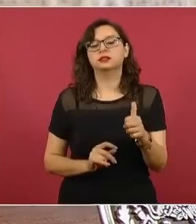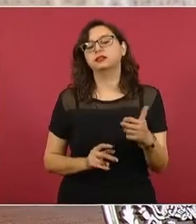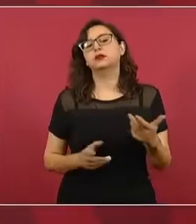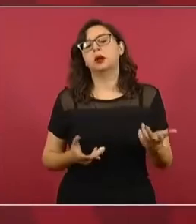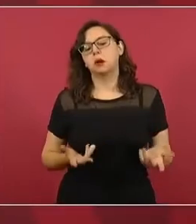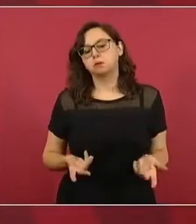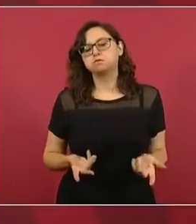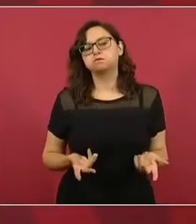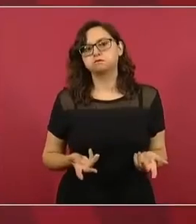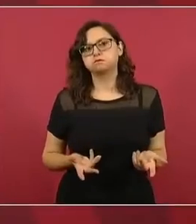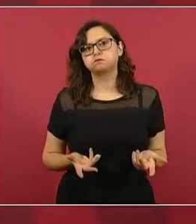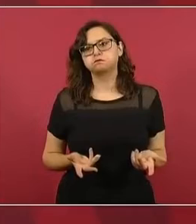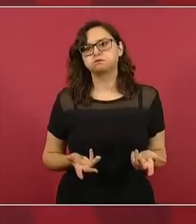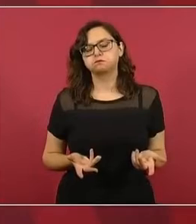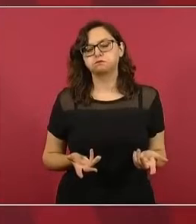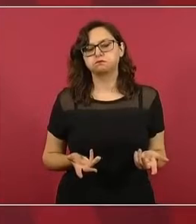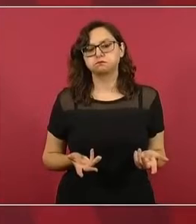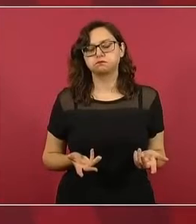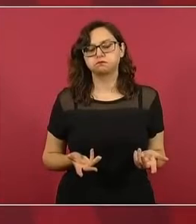están